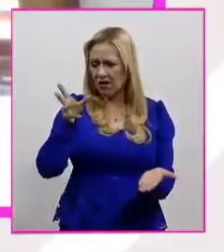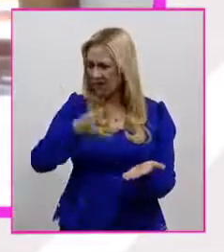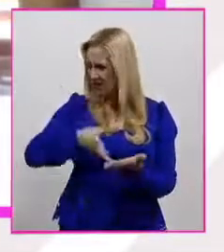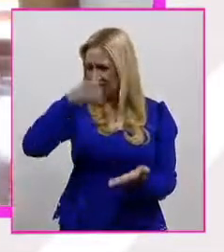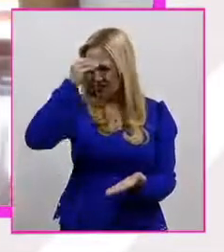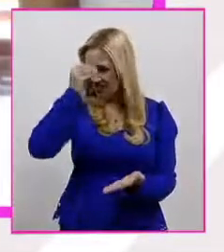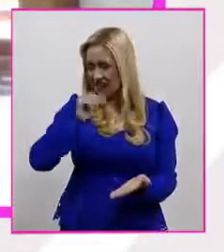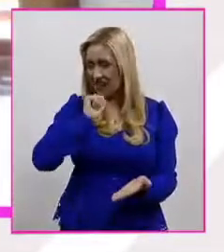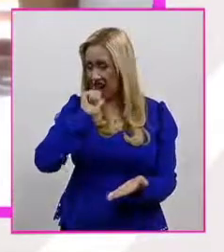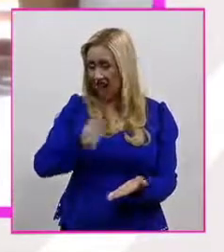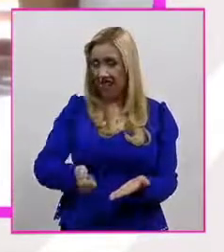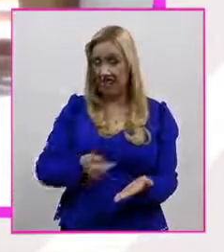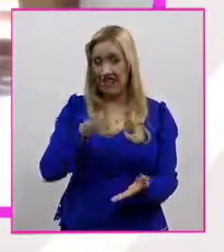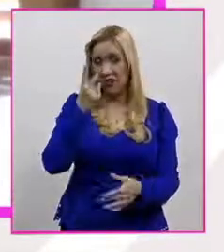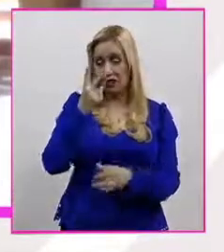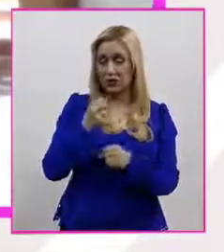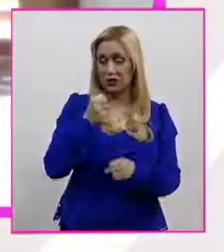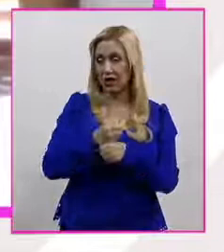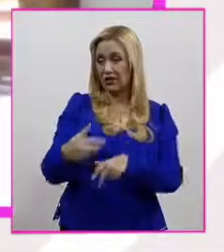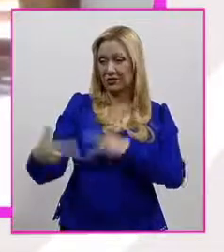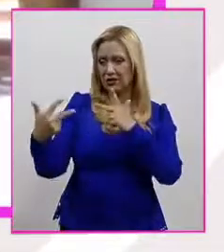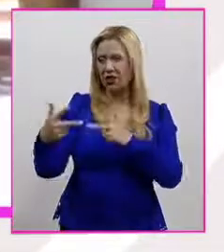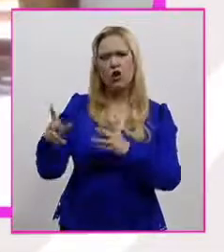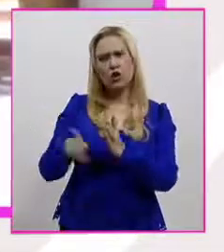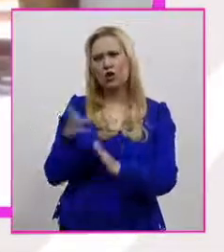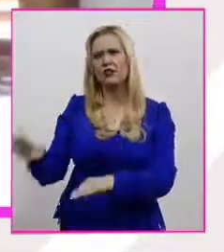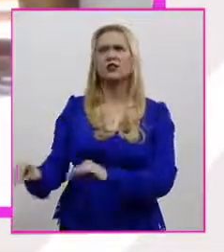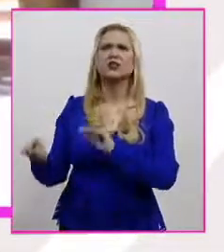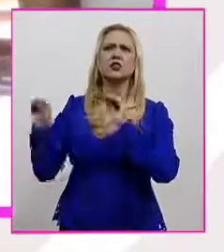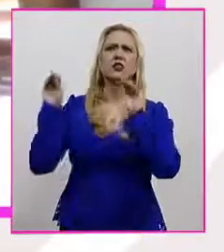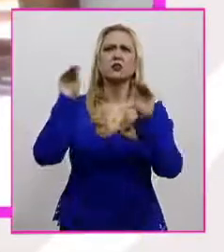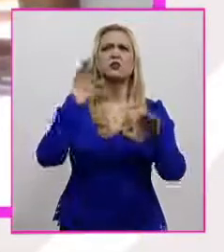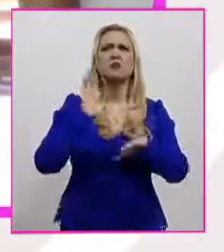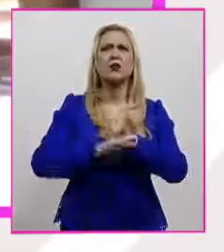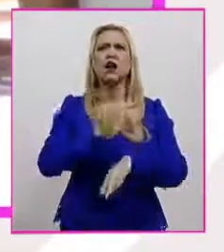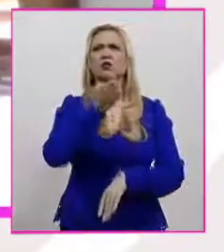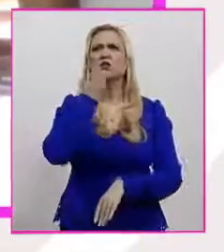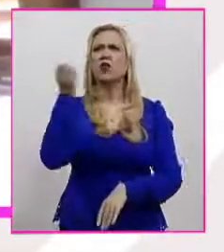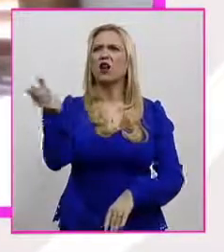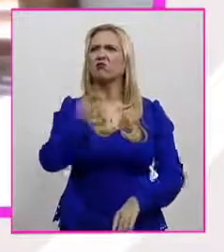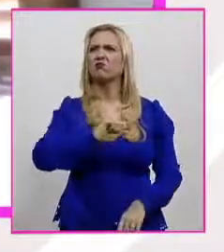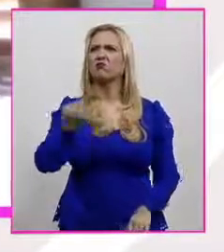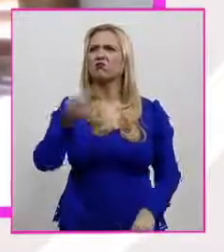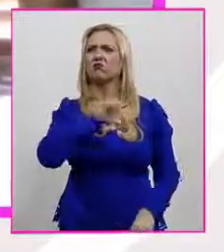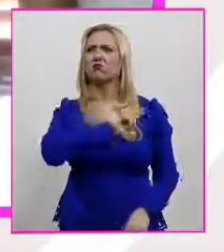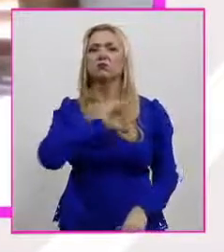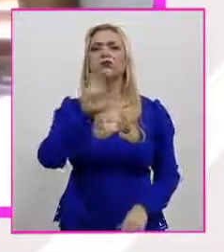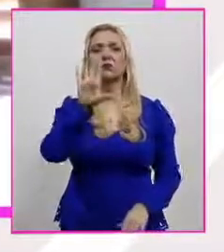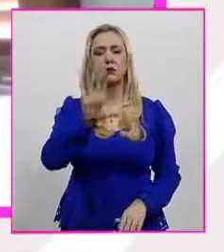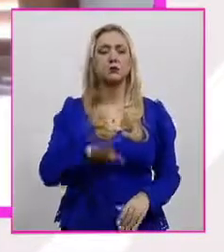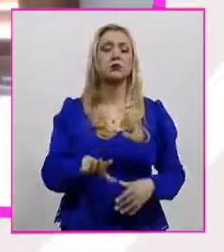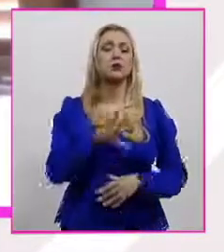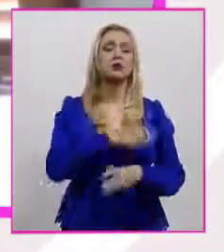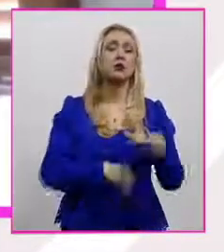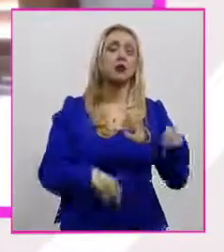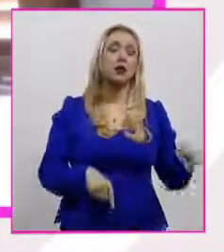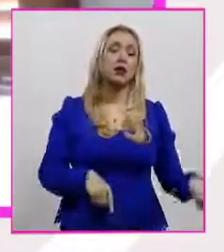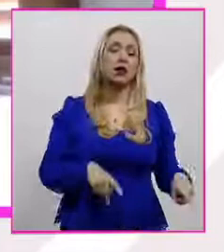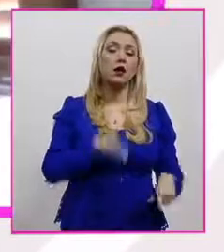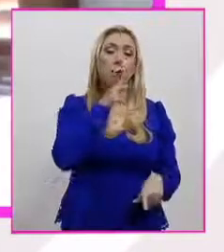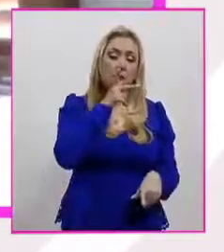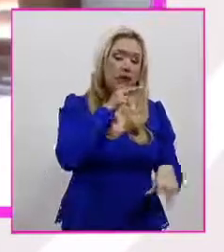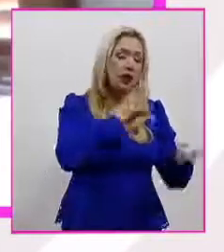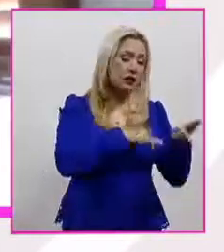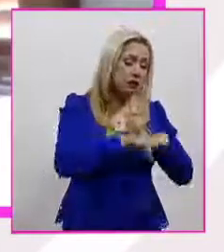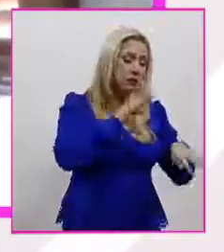nada durante el periodo a distancia, pues recuperen ese aprendizaje que no realizaron. Pero en los hogares en donde el padre pues tuvo que seguir trabajando, la madre